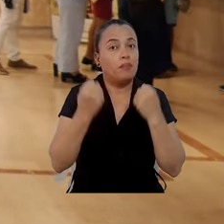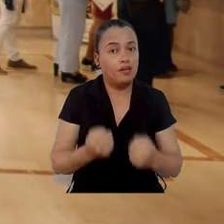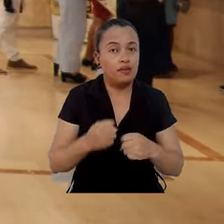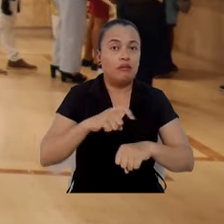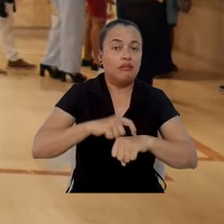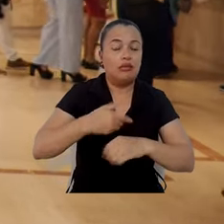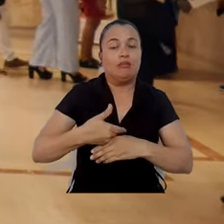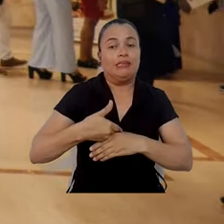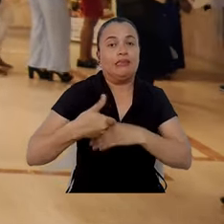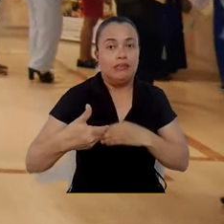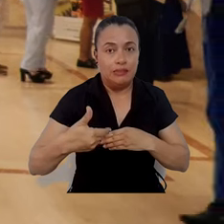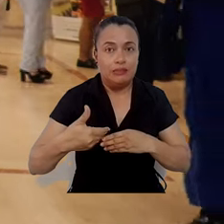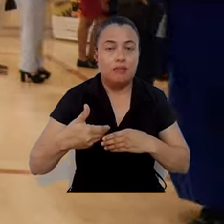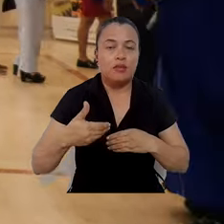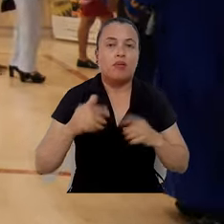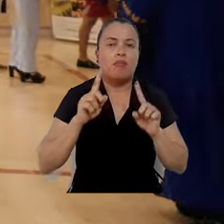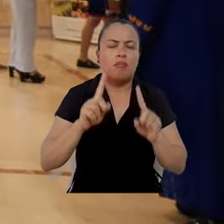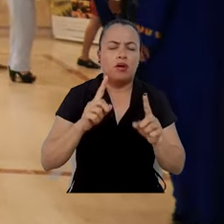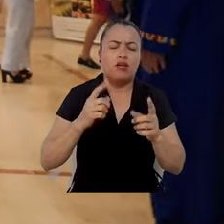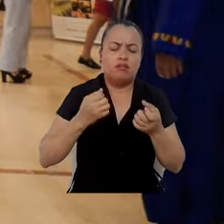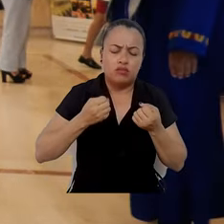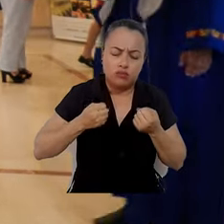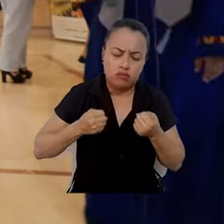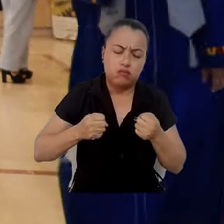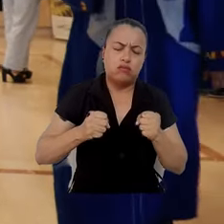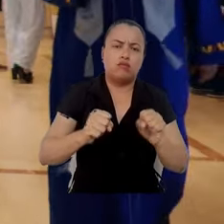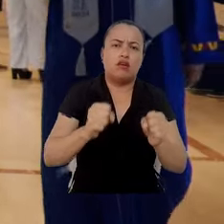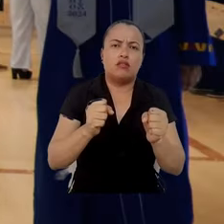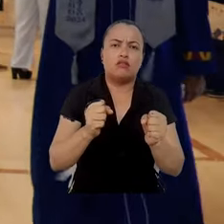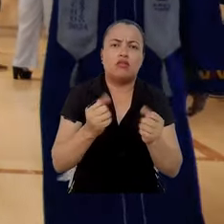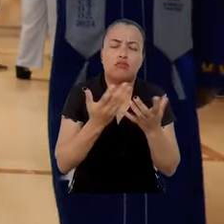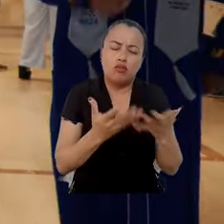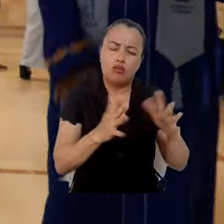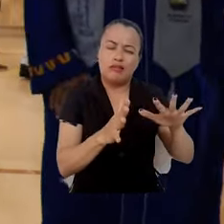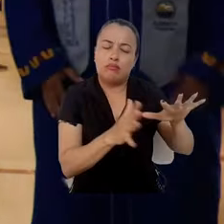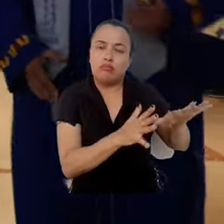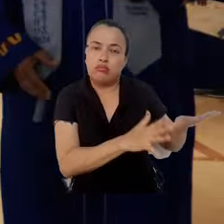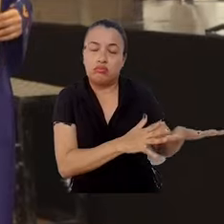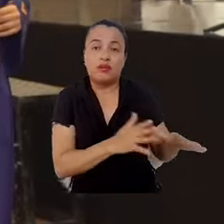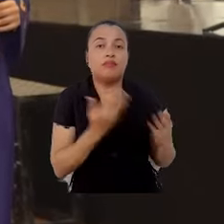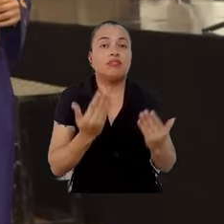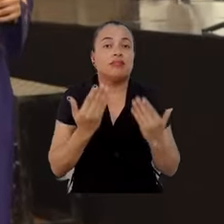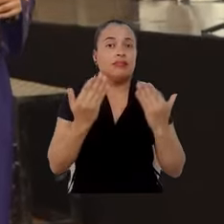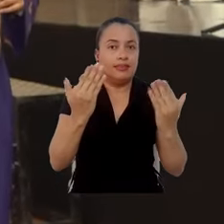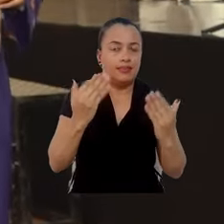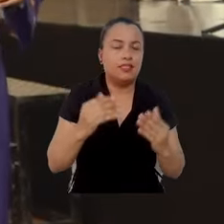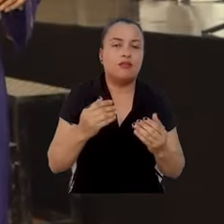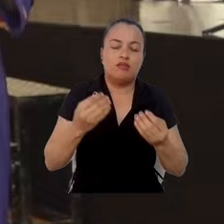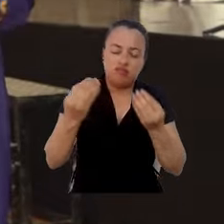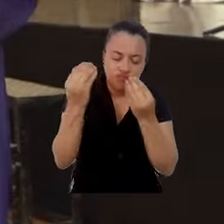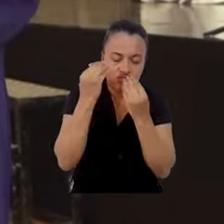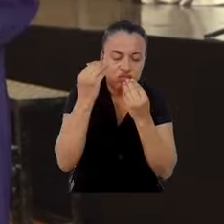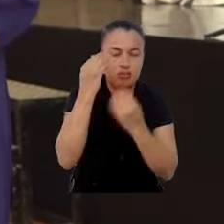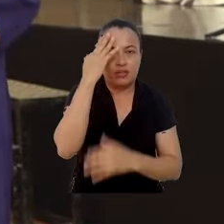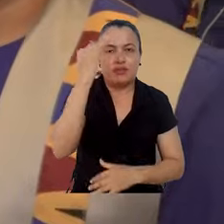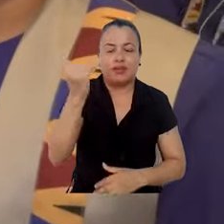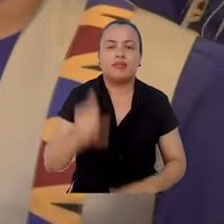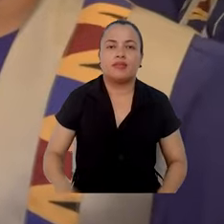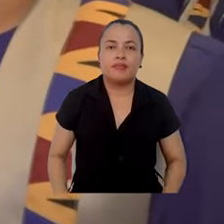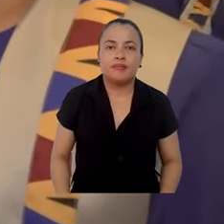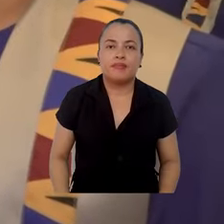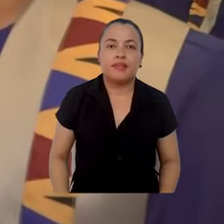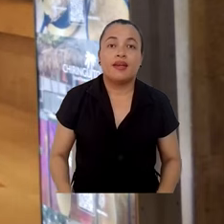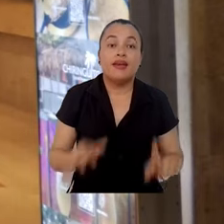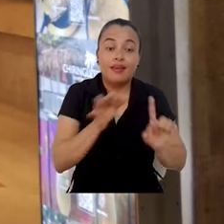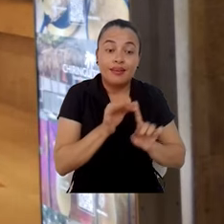y trabajar siempre admite tiempo eh un poco de sacrificio Pero de igual forma eh vale la pena seguir formándose